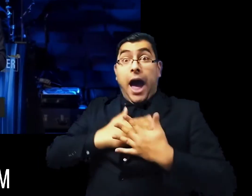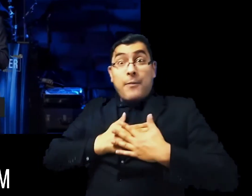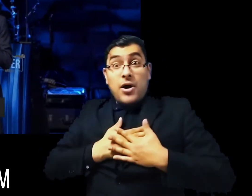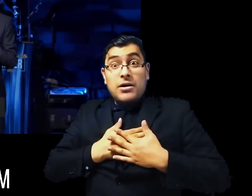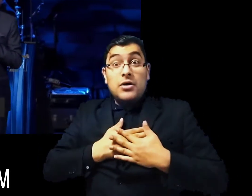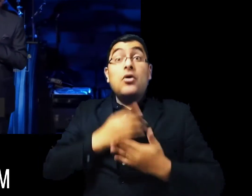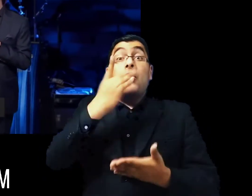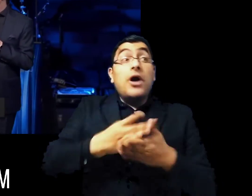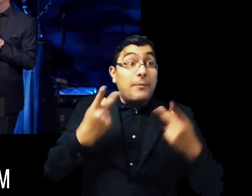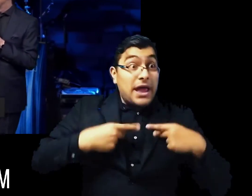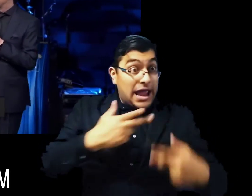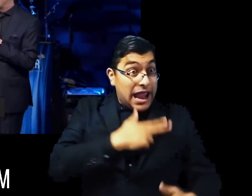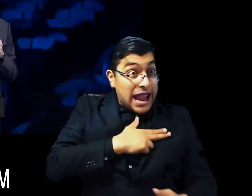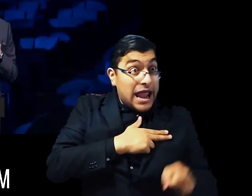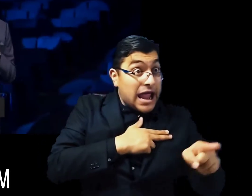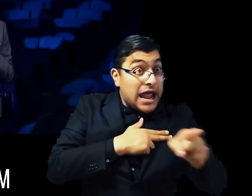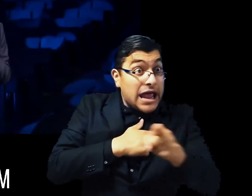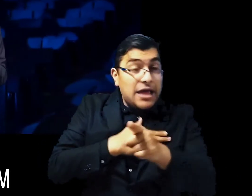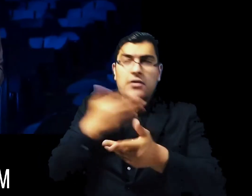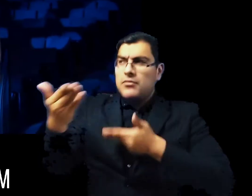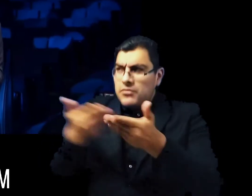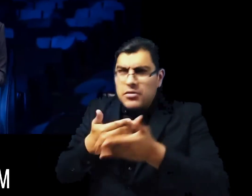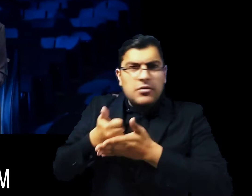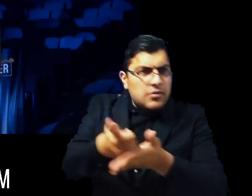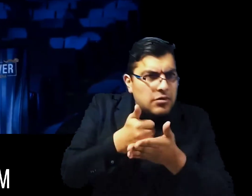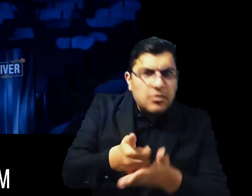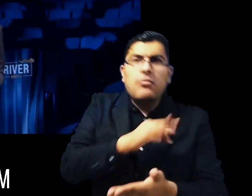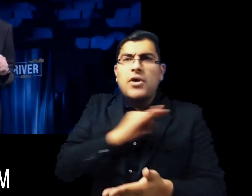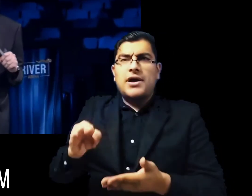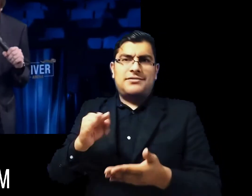podemos servir. Es fascinante cuando